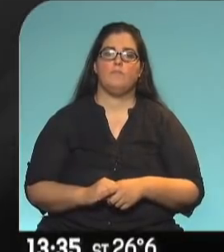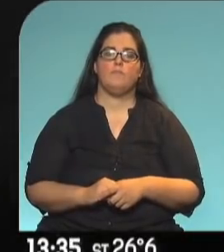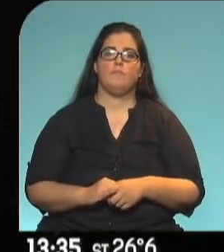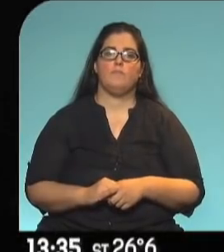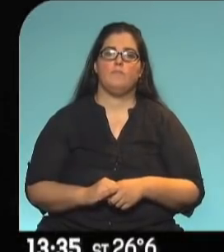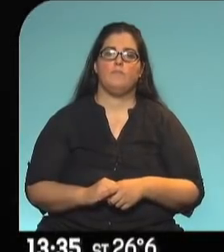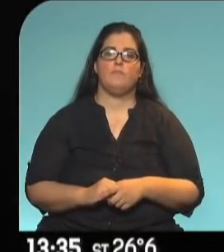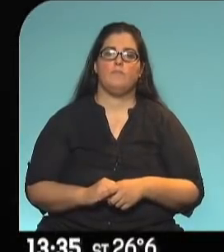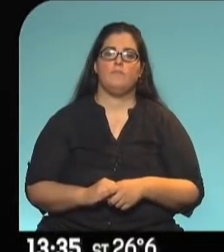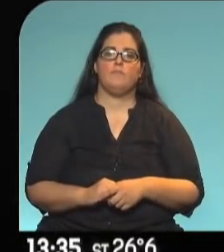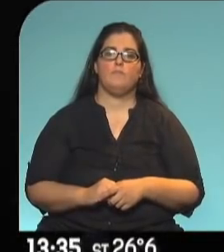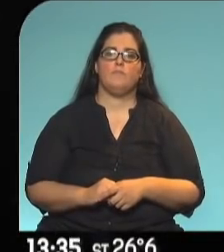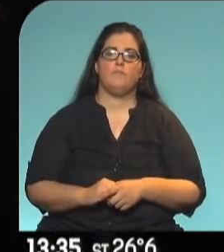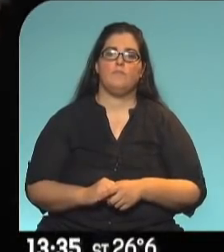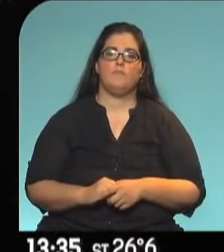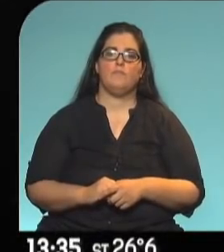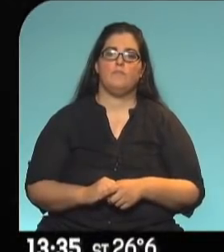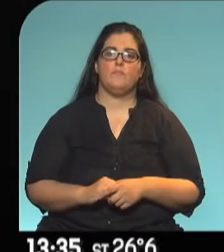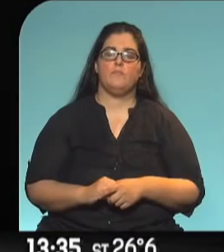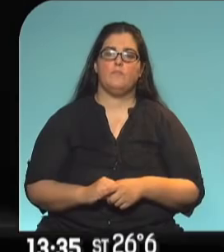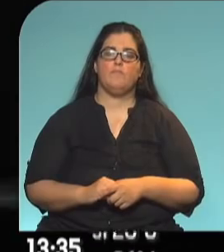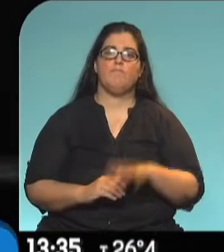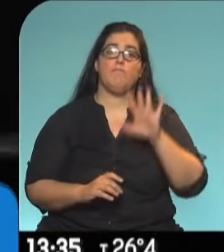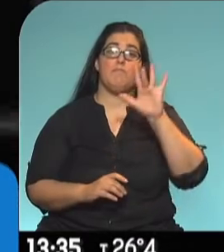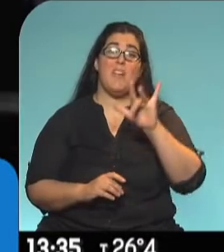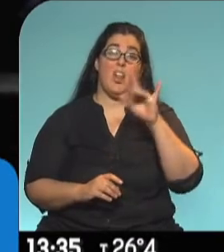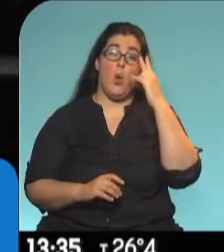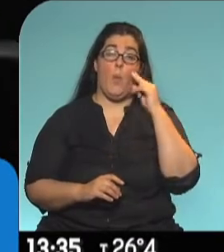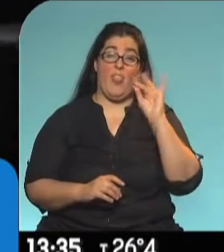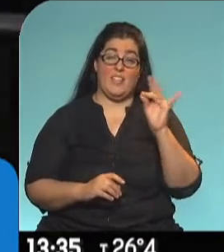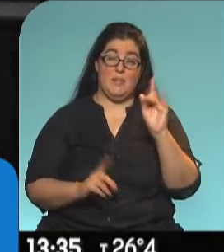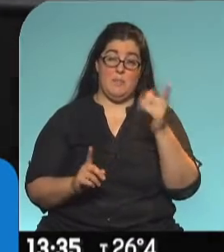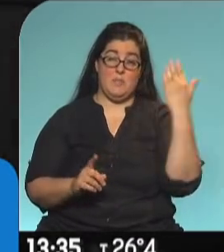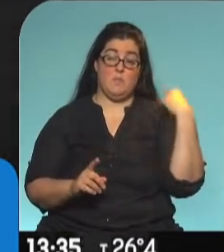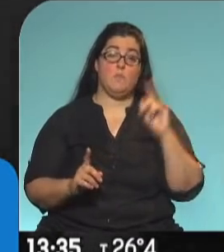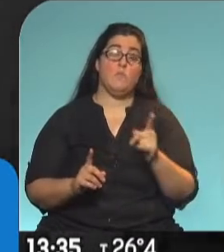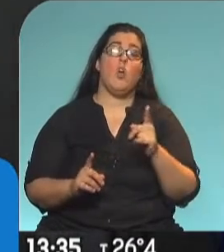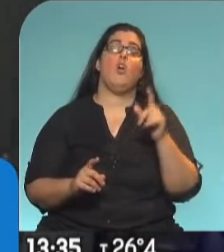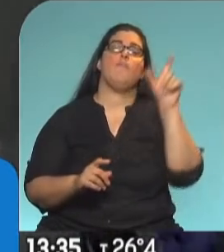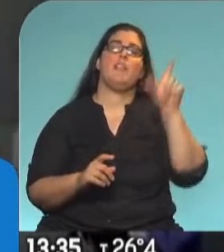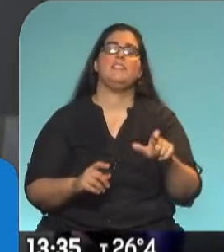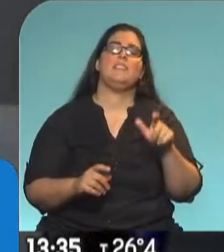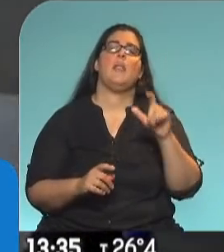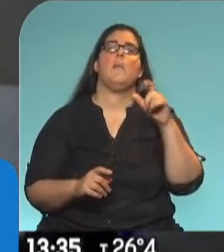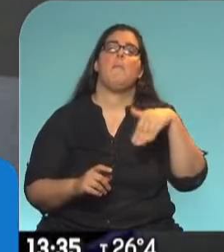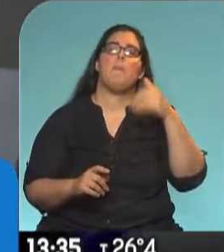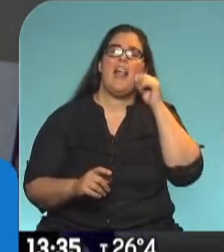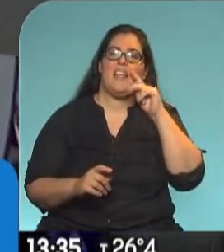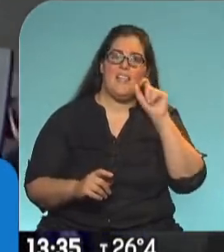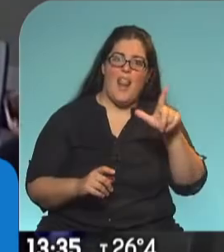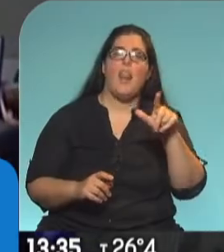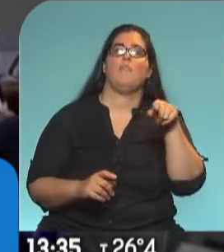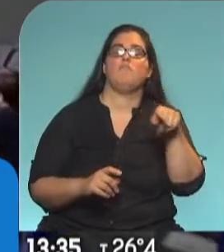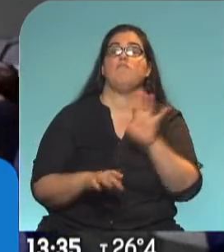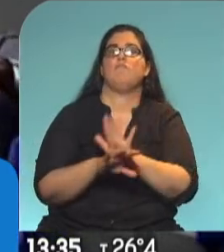Präsidentin Dr. Angela Merkel. El miércoles 9 de diciembre, la canciller Angela Merkel pronunció uno de los